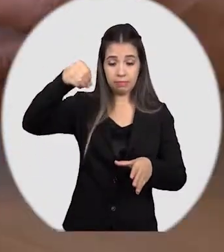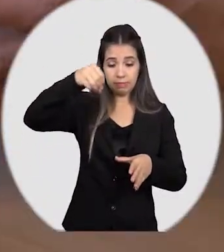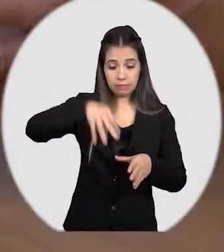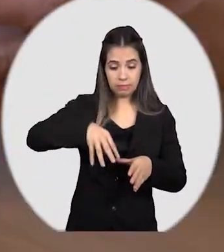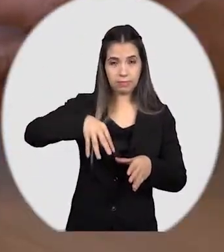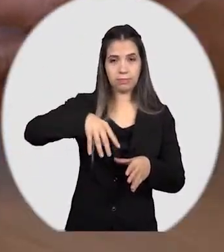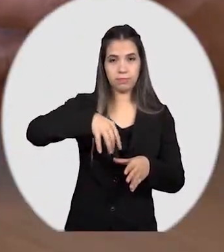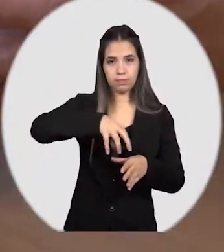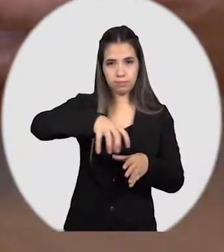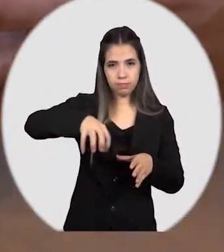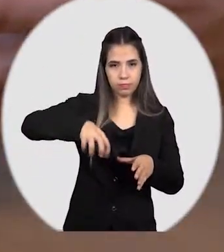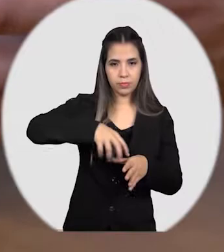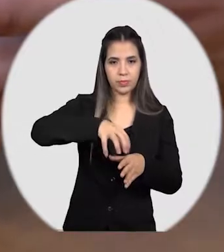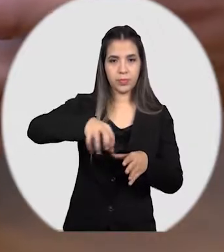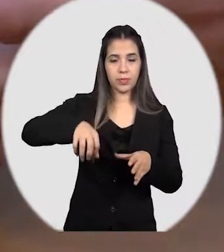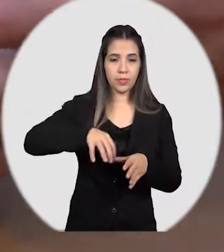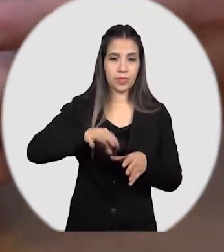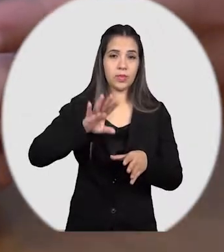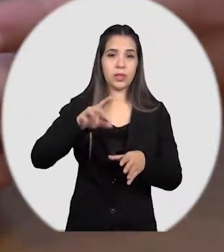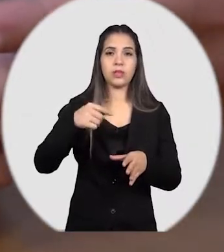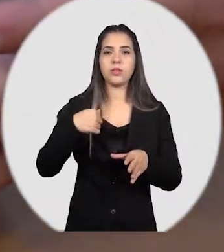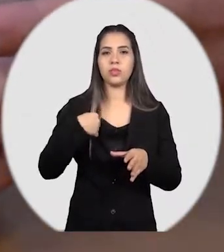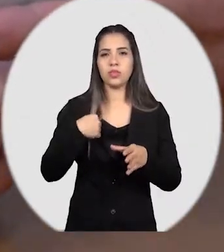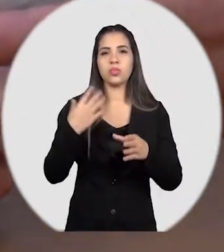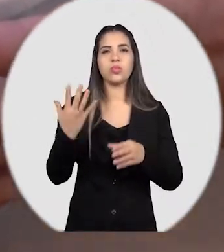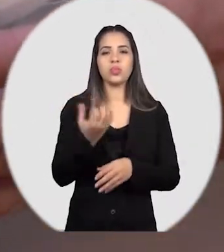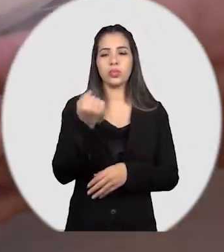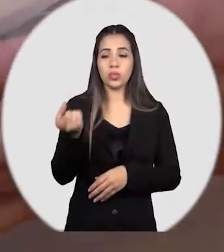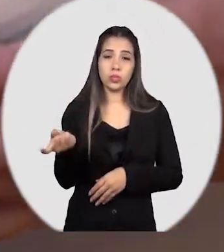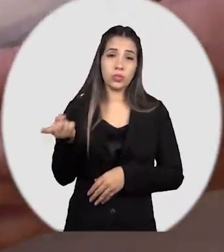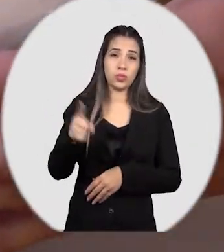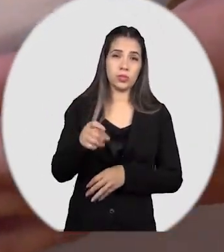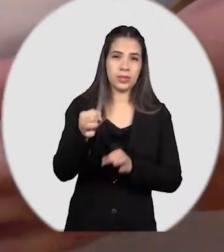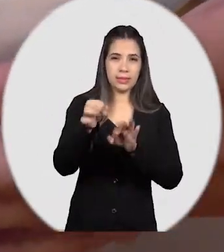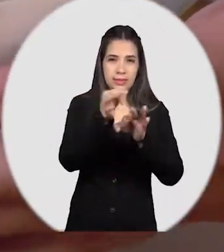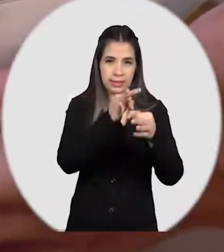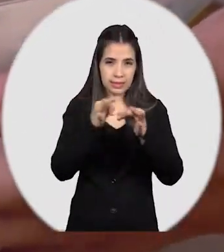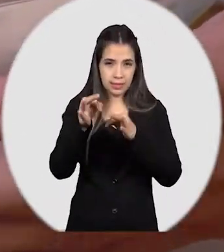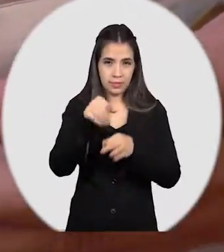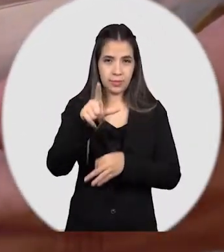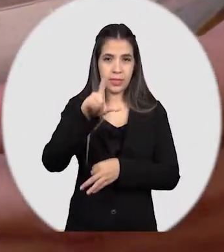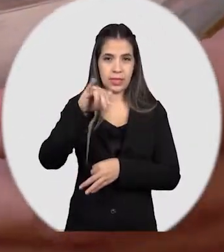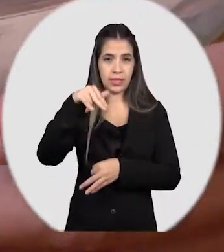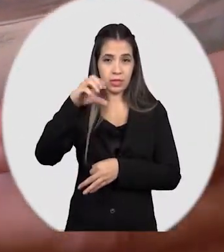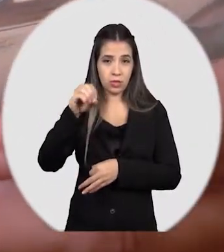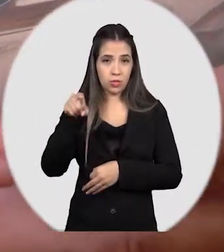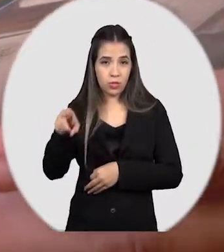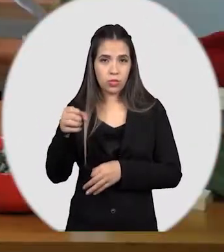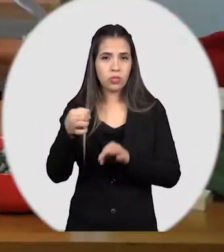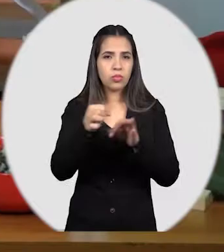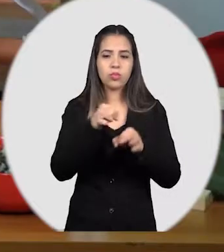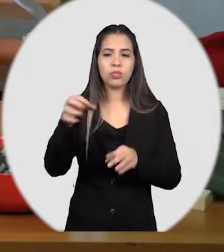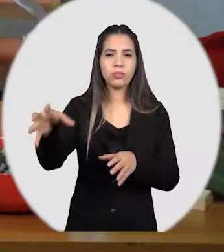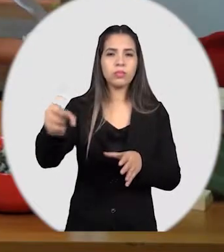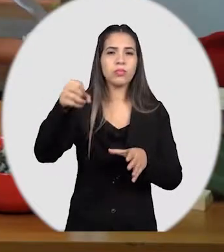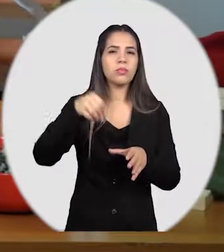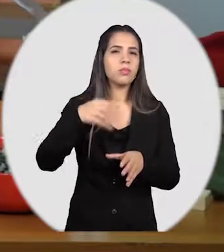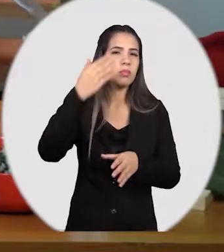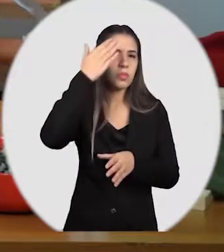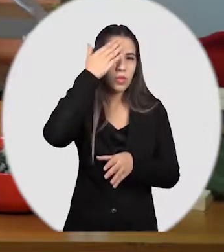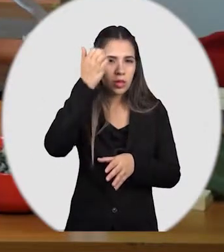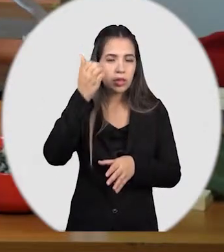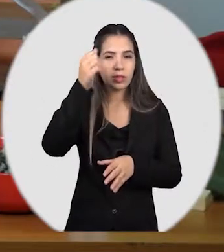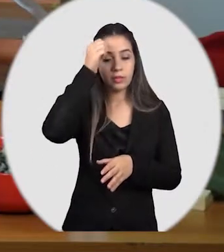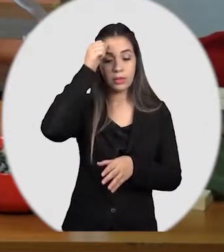Yo utilizo normalmente estas semillas porque son las que mejor mantienen